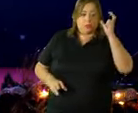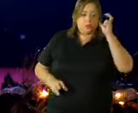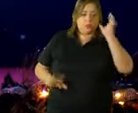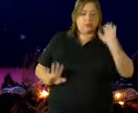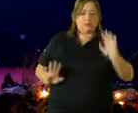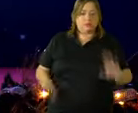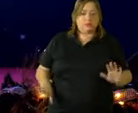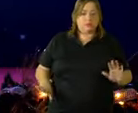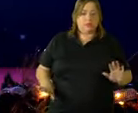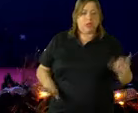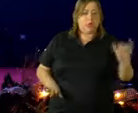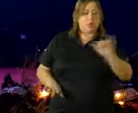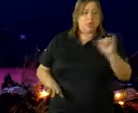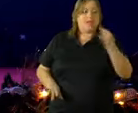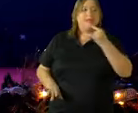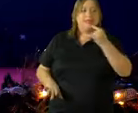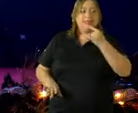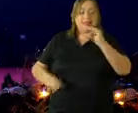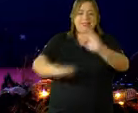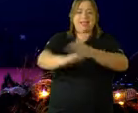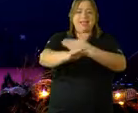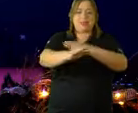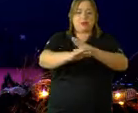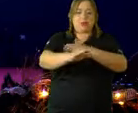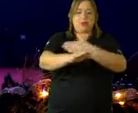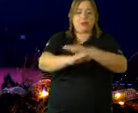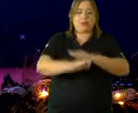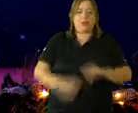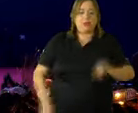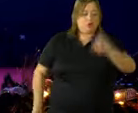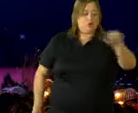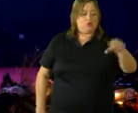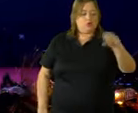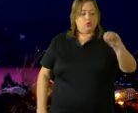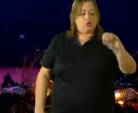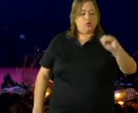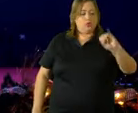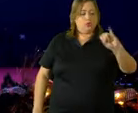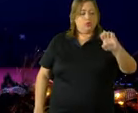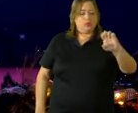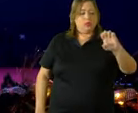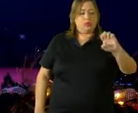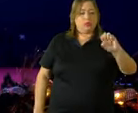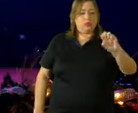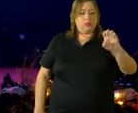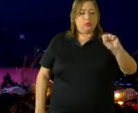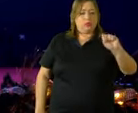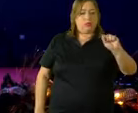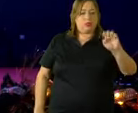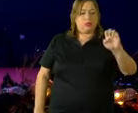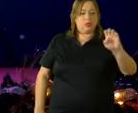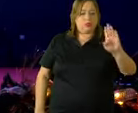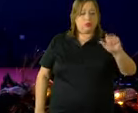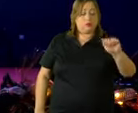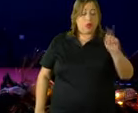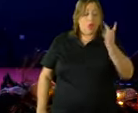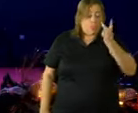querido hermano e hijo, Josie Esteban, lo que se ve no